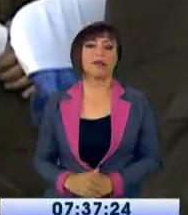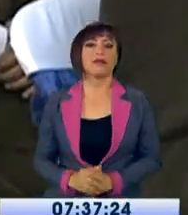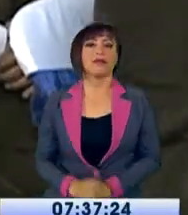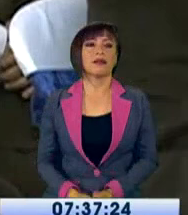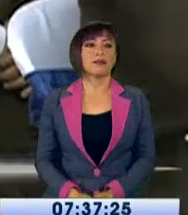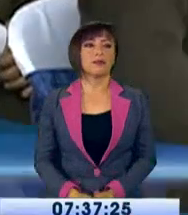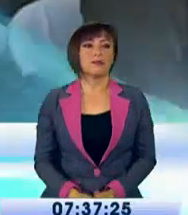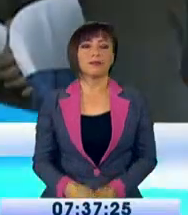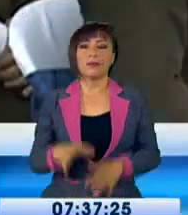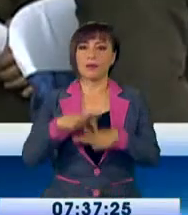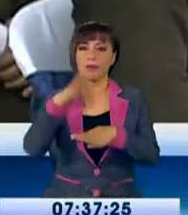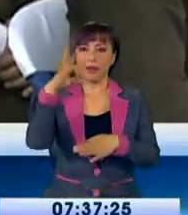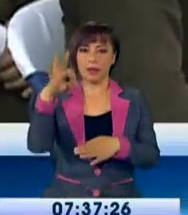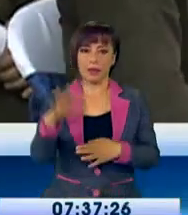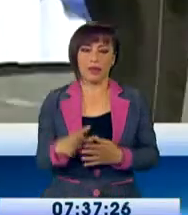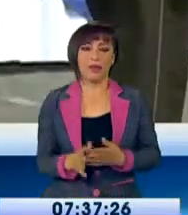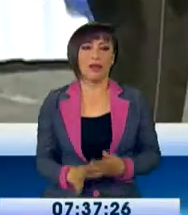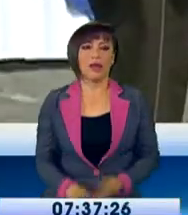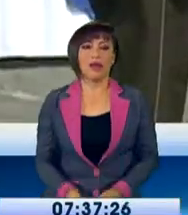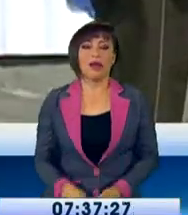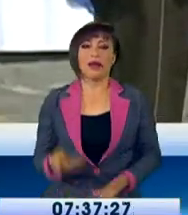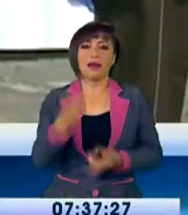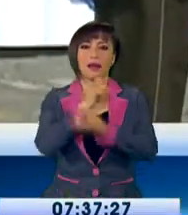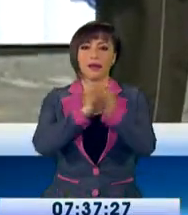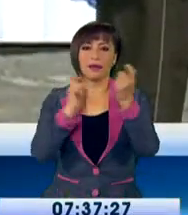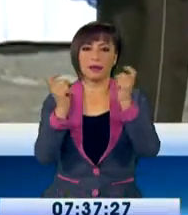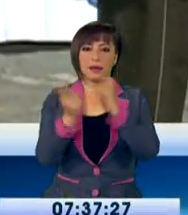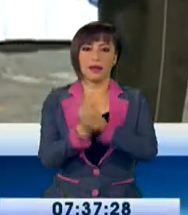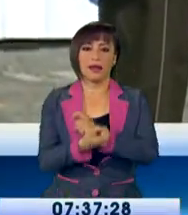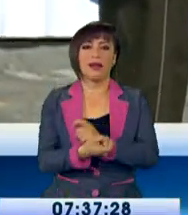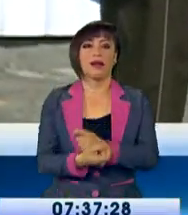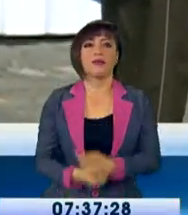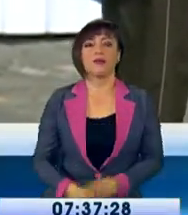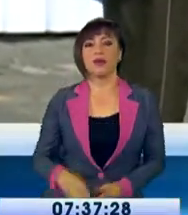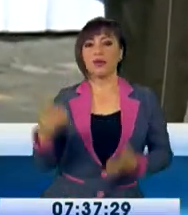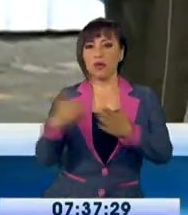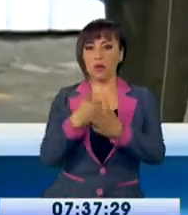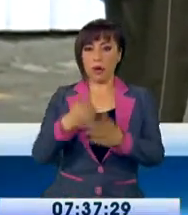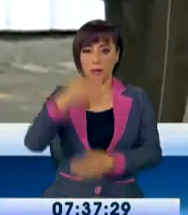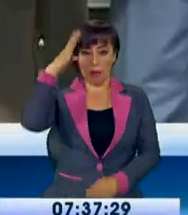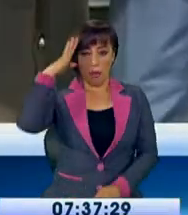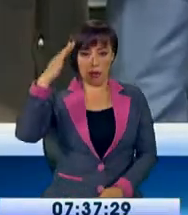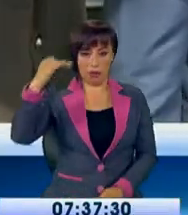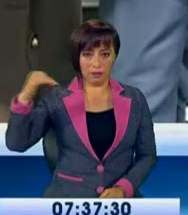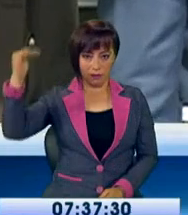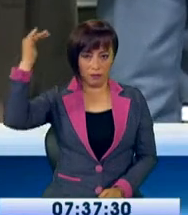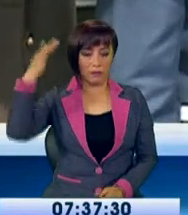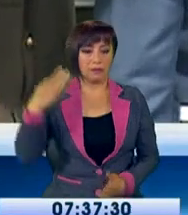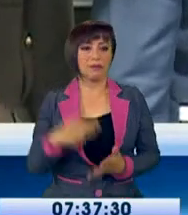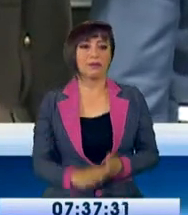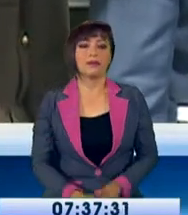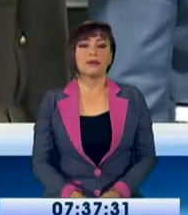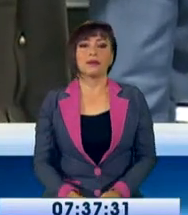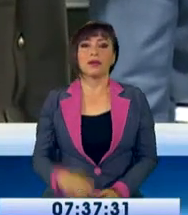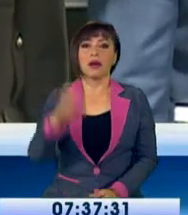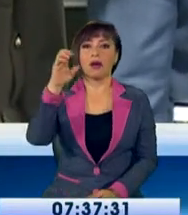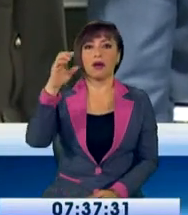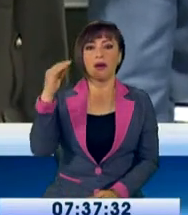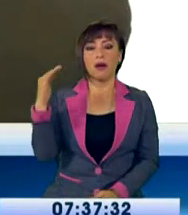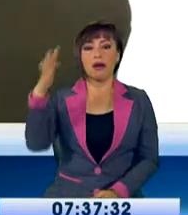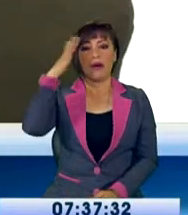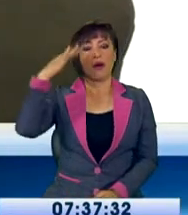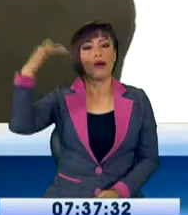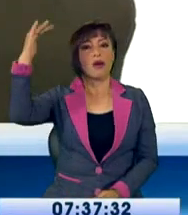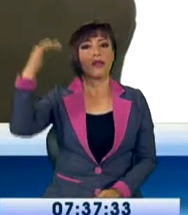Dejó la dirección nacional de la DINASED y fue posesionado como nuevo comandante de policía del Distrito Metropolitano de Quito. El coronel Carlos